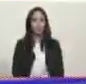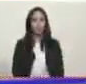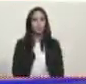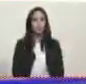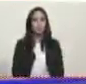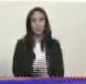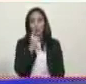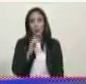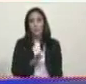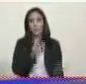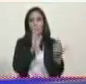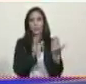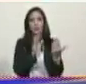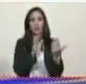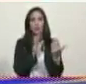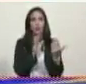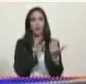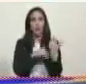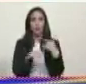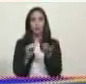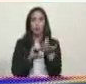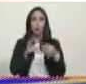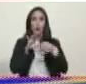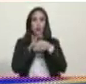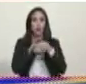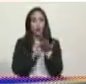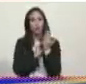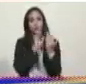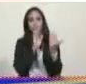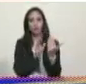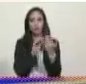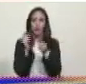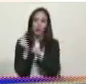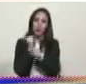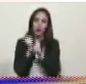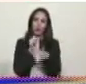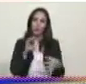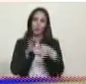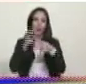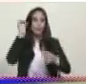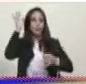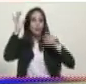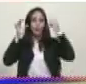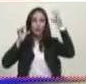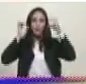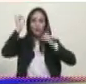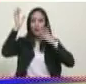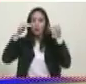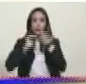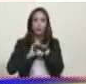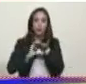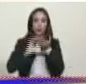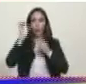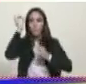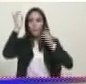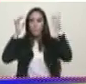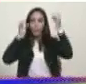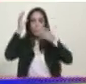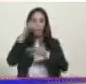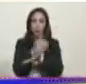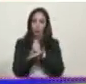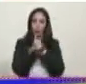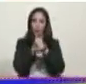Al frente, unidos, trabajando con creatividad, podemos hacer